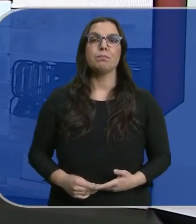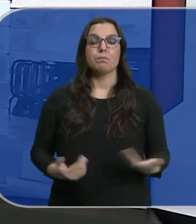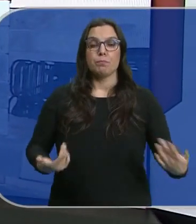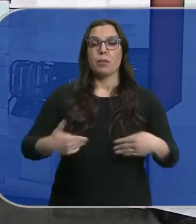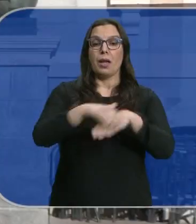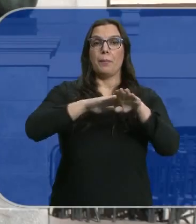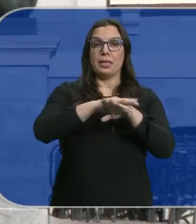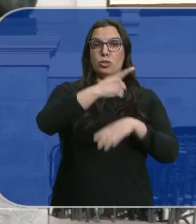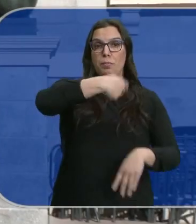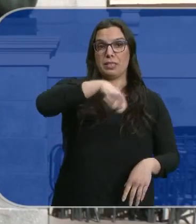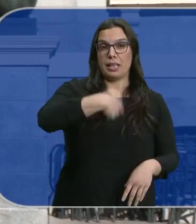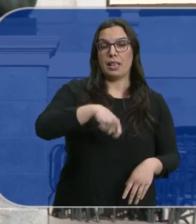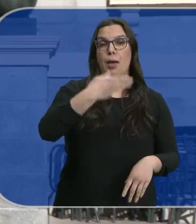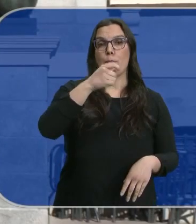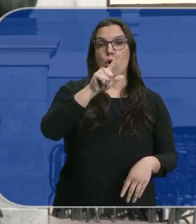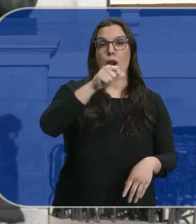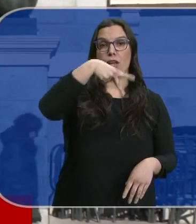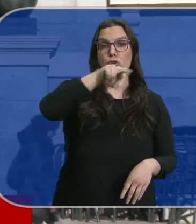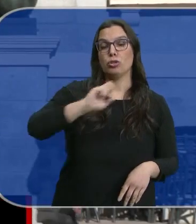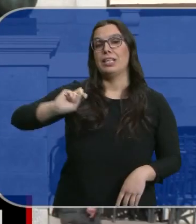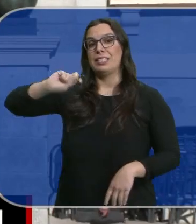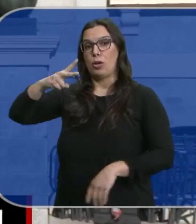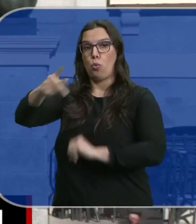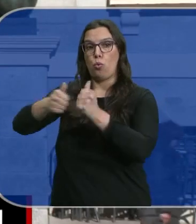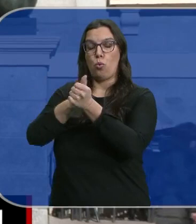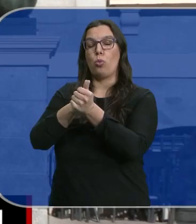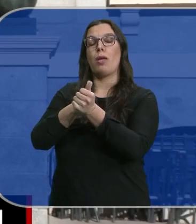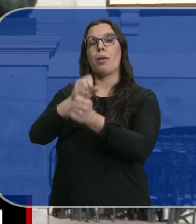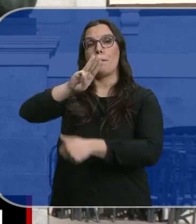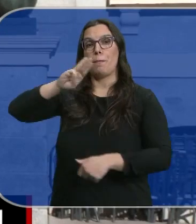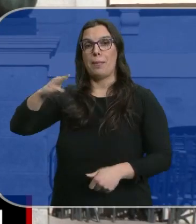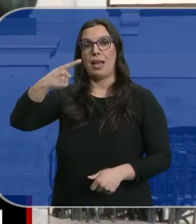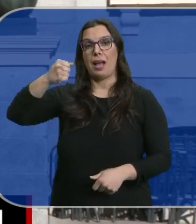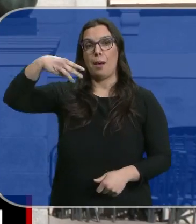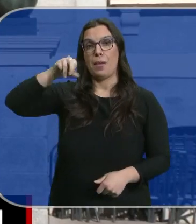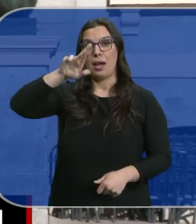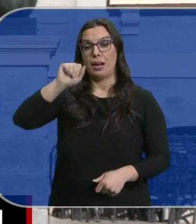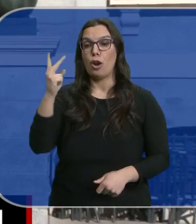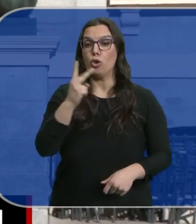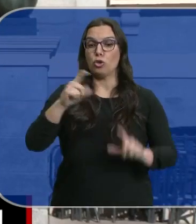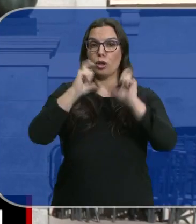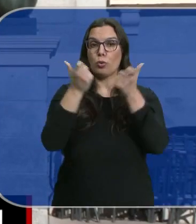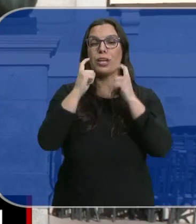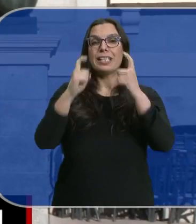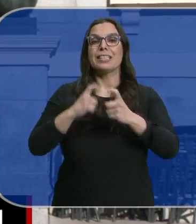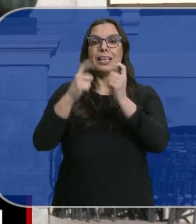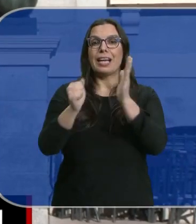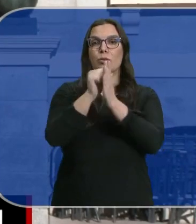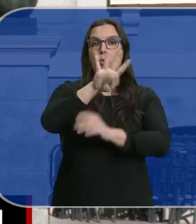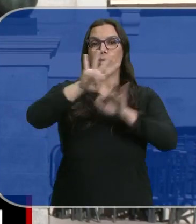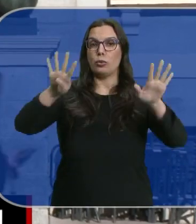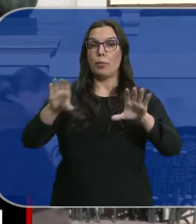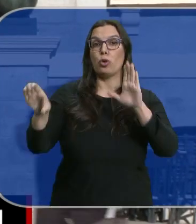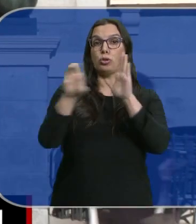Sí, entre el ministro de la Presidencia, Félix Bolaños, y la número 2 del Partido Popular, Cuca Gamarra. El objetivo es modificar el artículo 49 de la